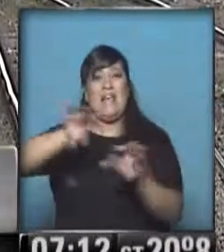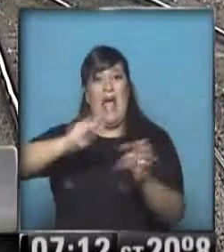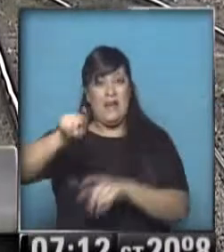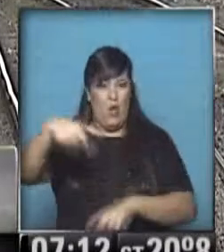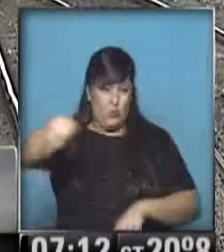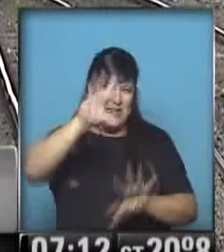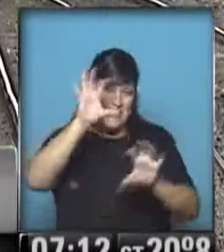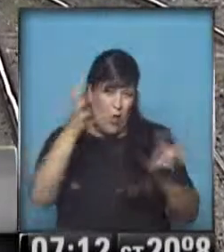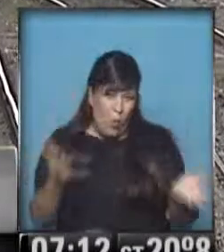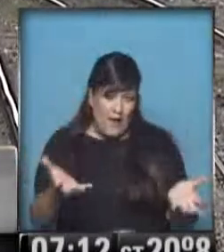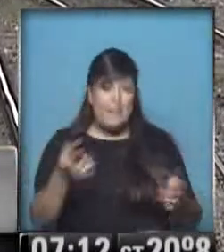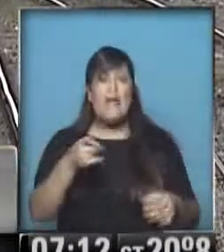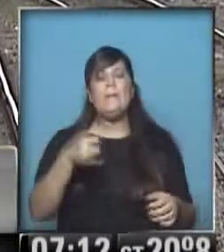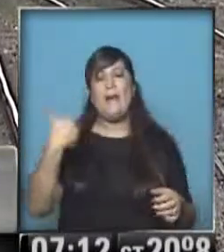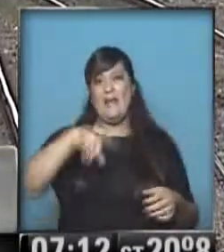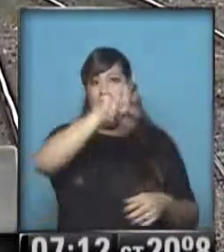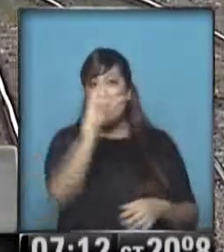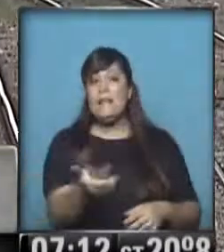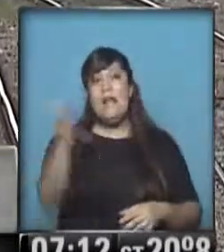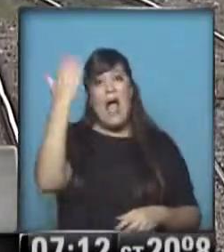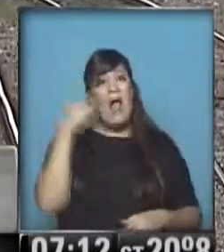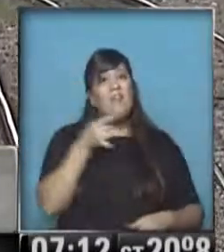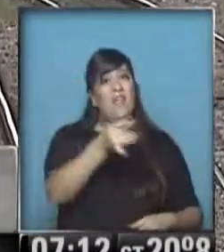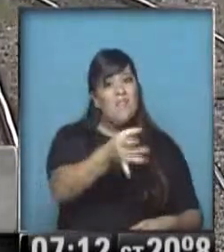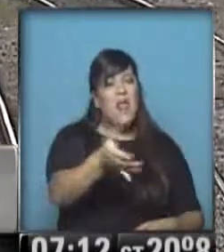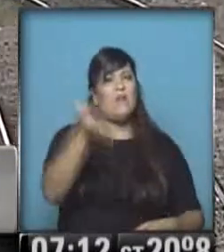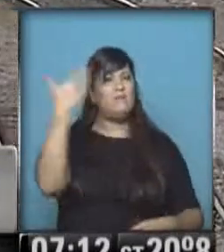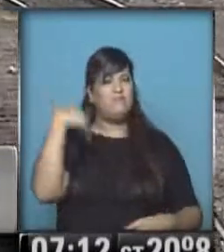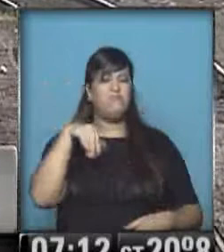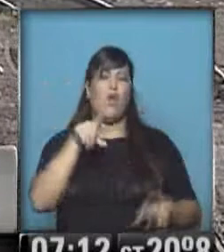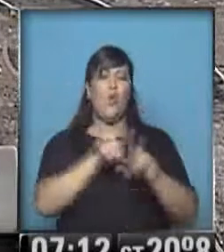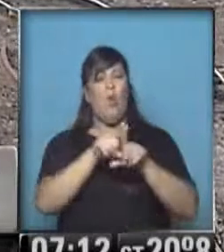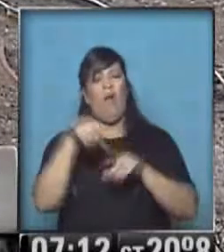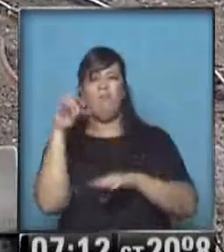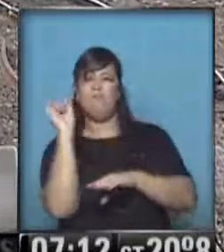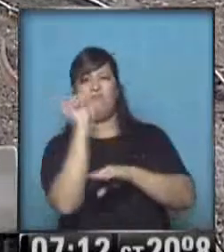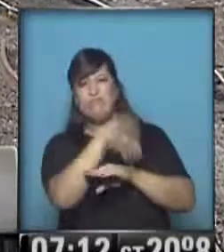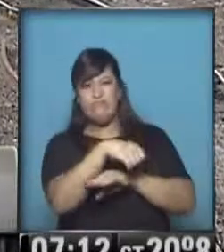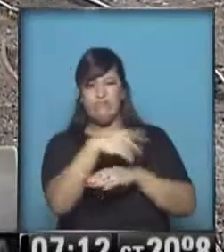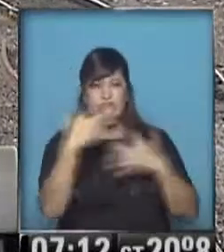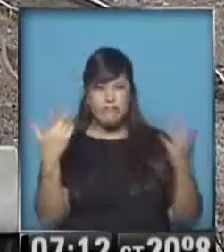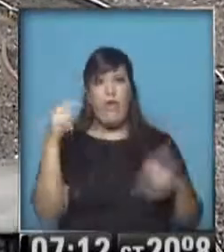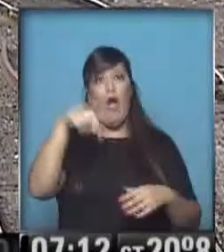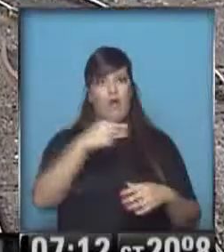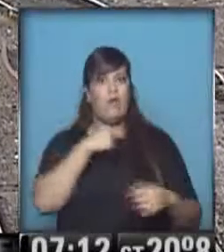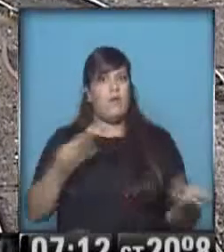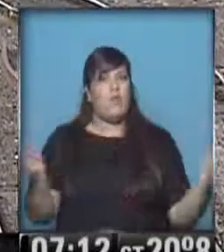recordará. En la República Argentina los trenes habían pasado a un segundo plano, a un tercer y hasta un cuarto plano.